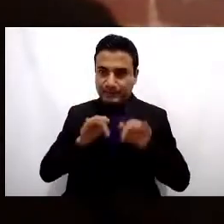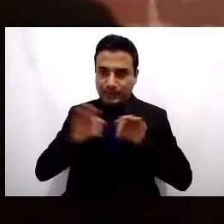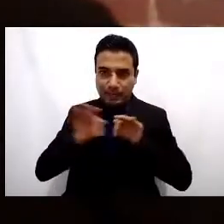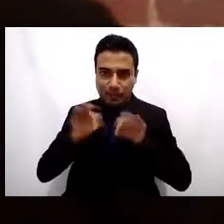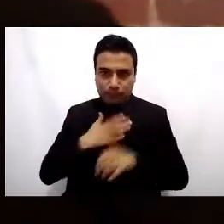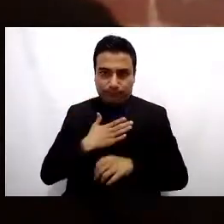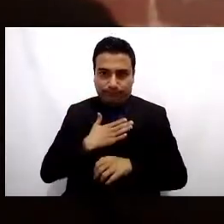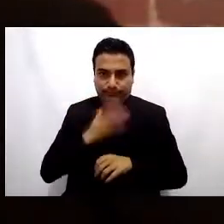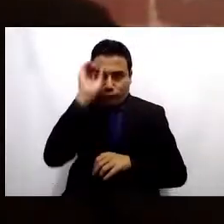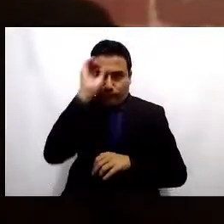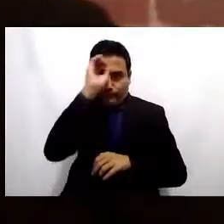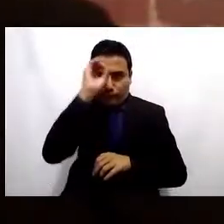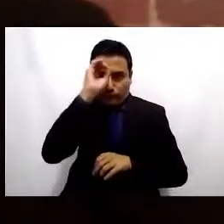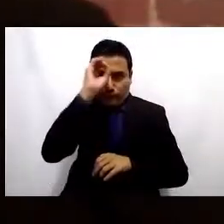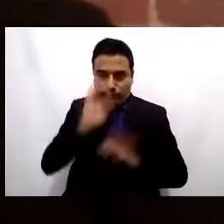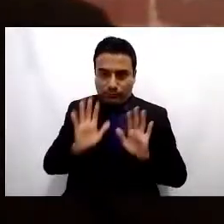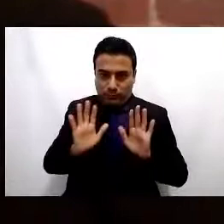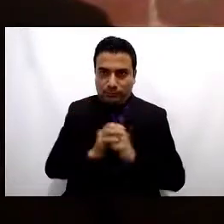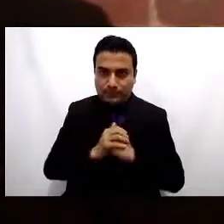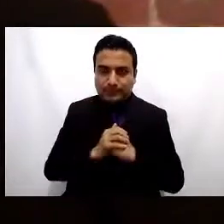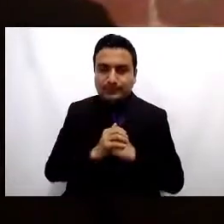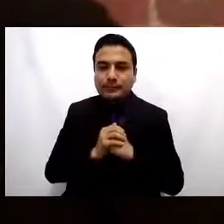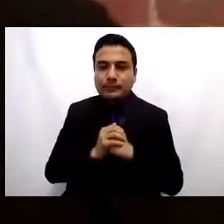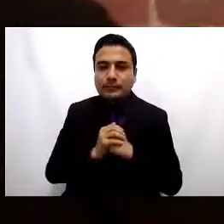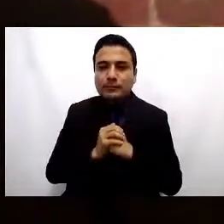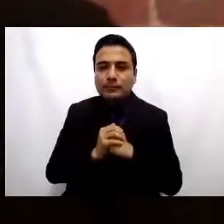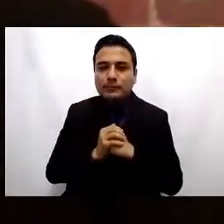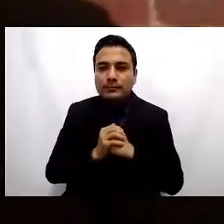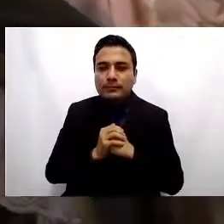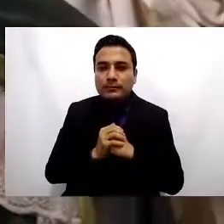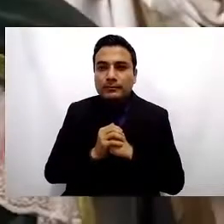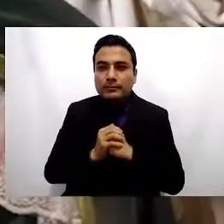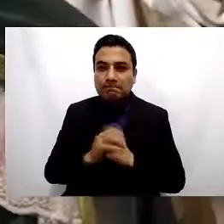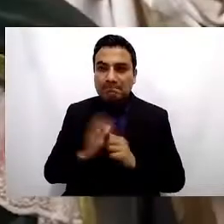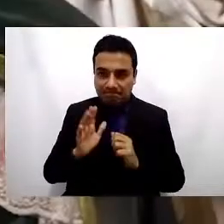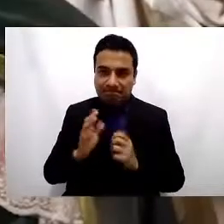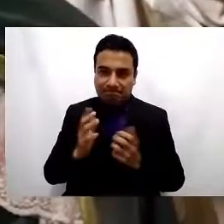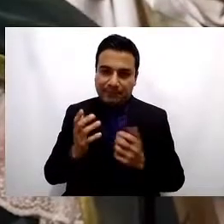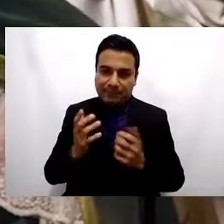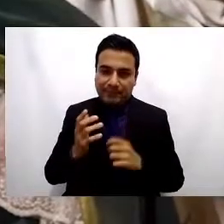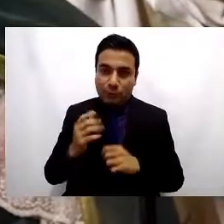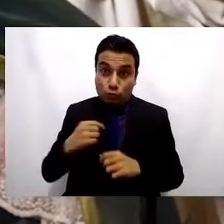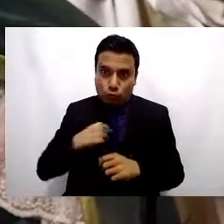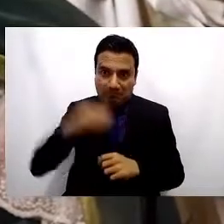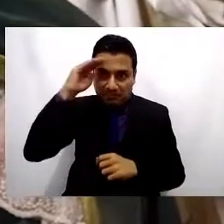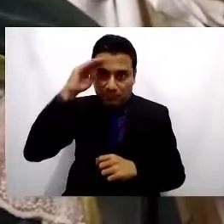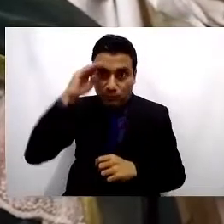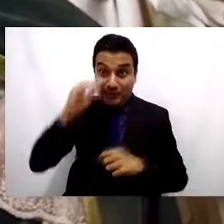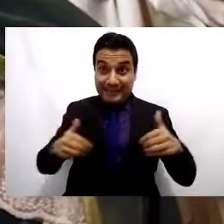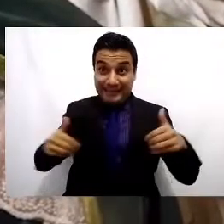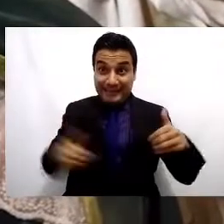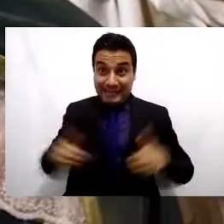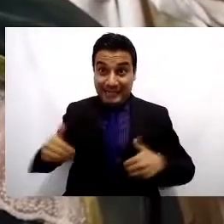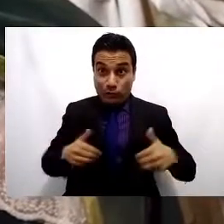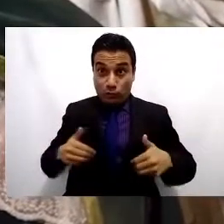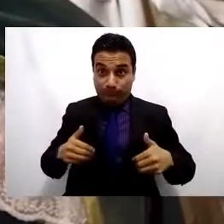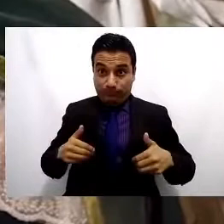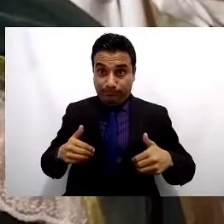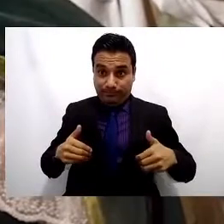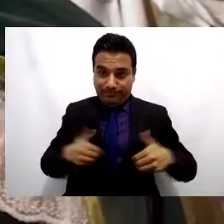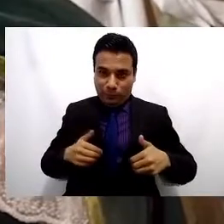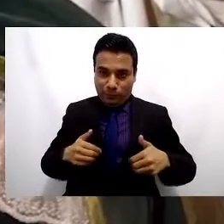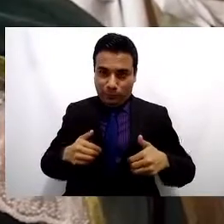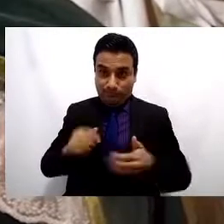en la hipótesis de que la escena piensa, de que el teatro piensa, que iremos acercándonos